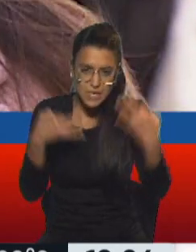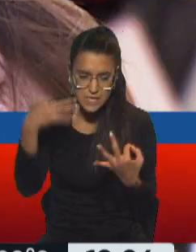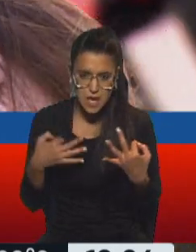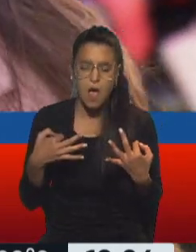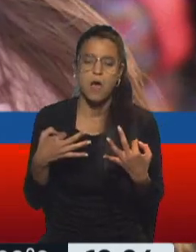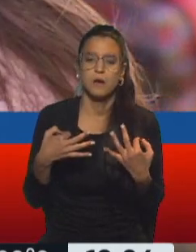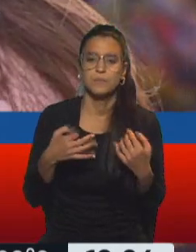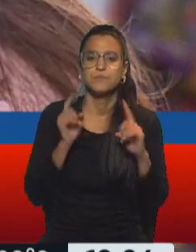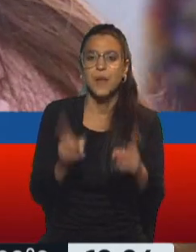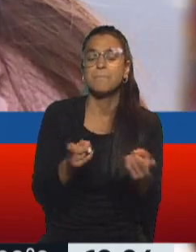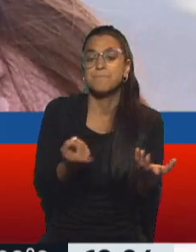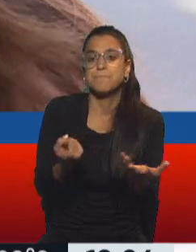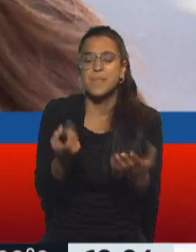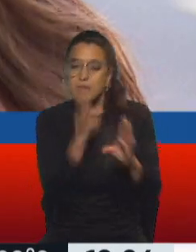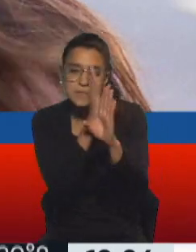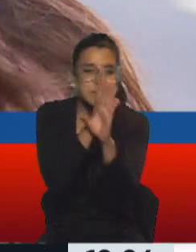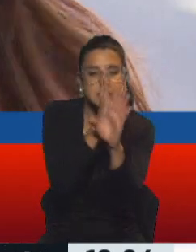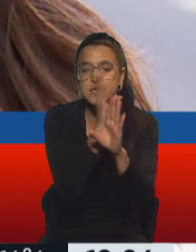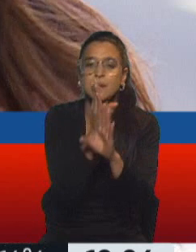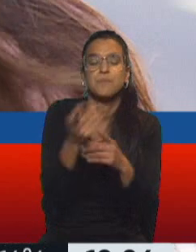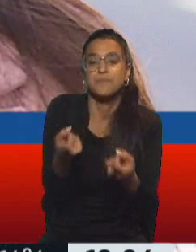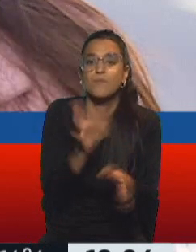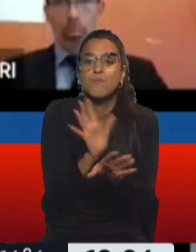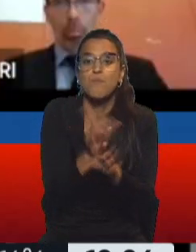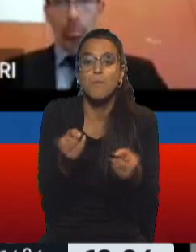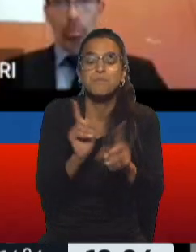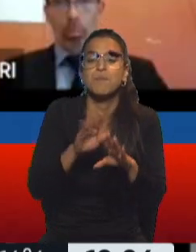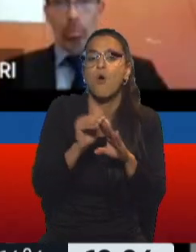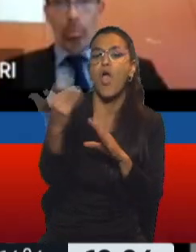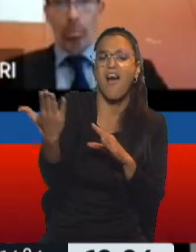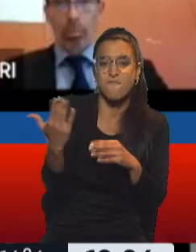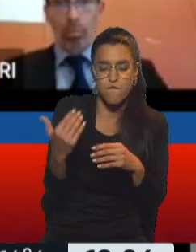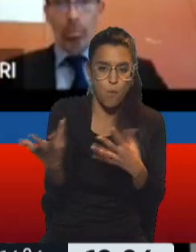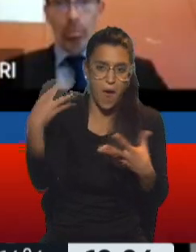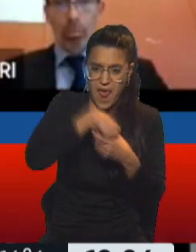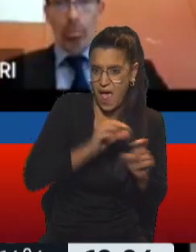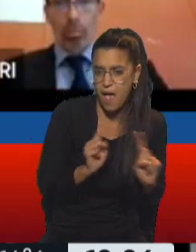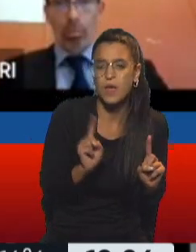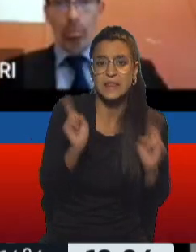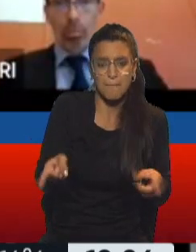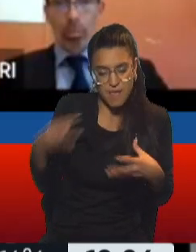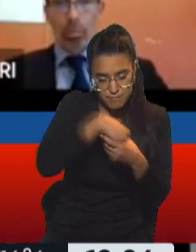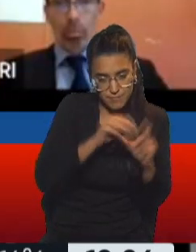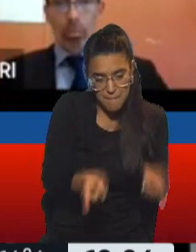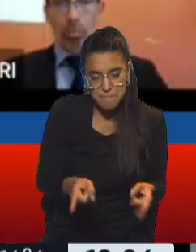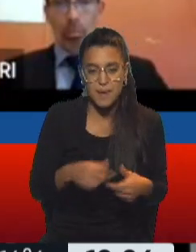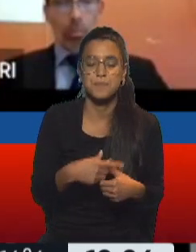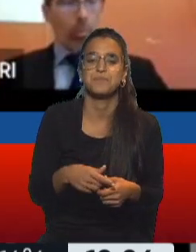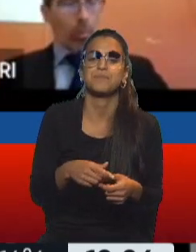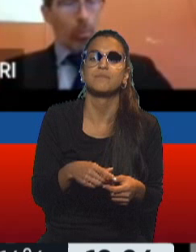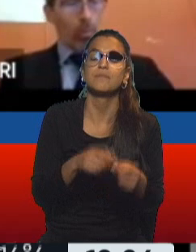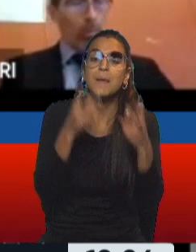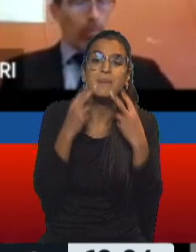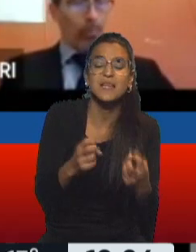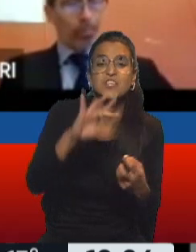bueno, servicios de inteligencia con sus operadores extra o inorgánicos y también los orgánicos. La causa de Marcelo